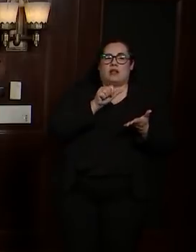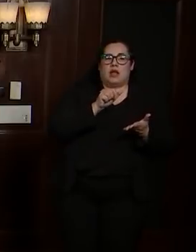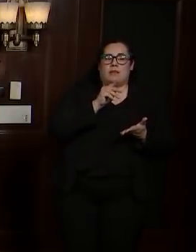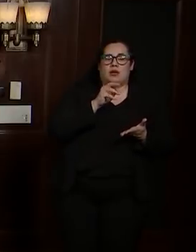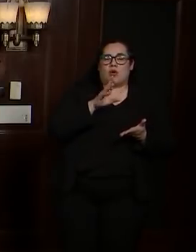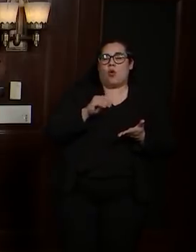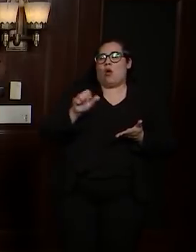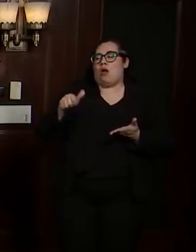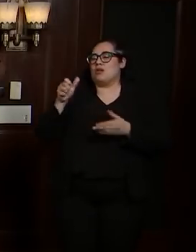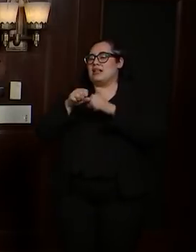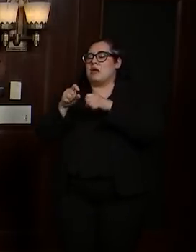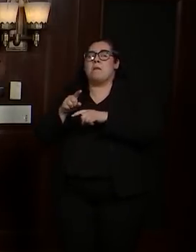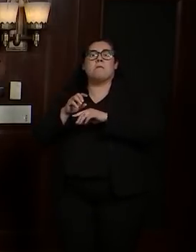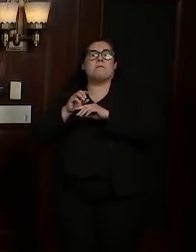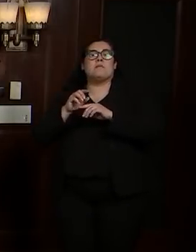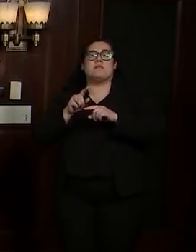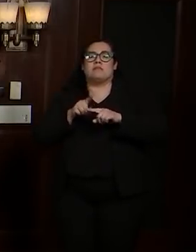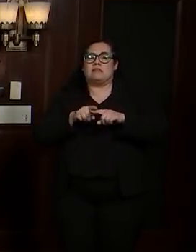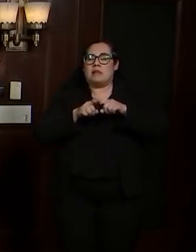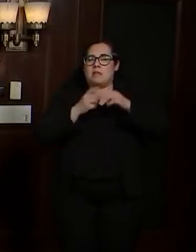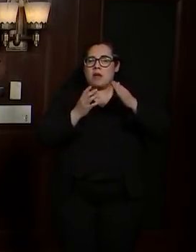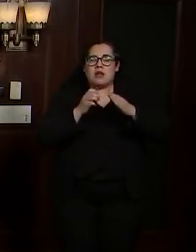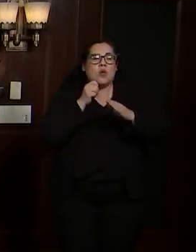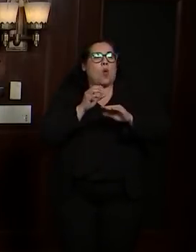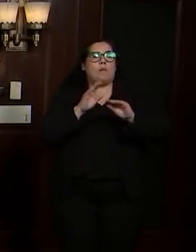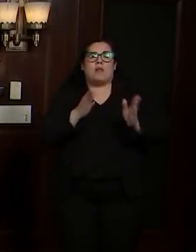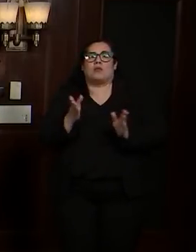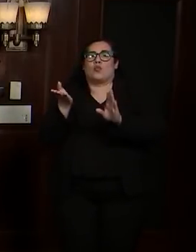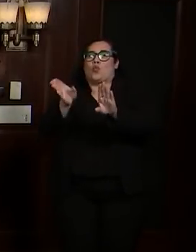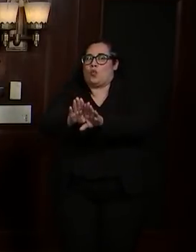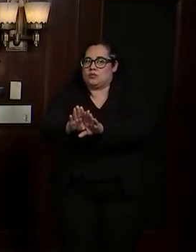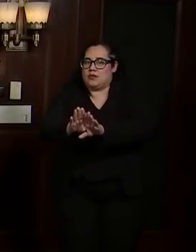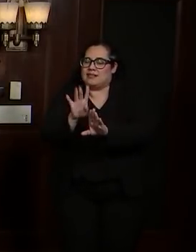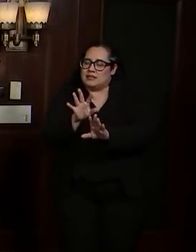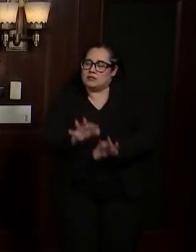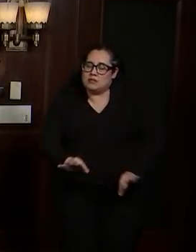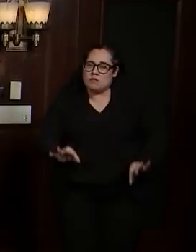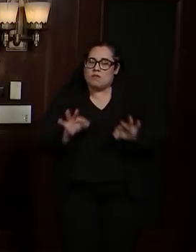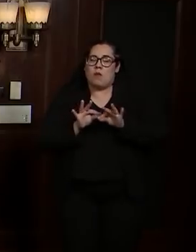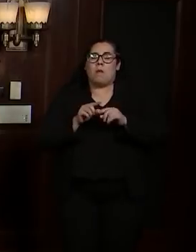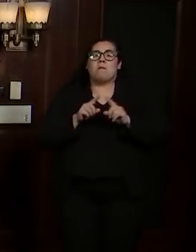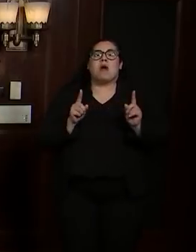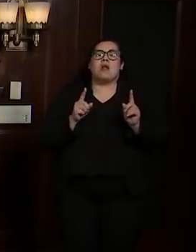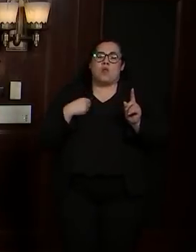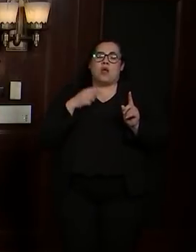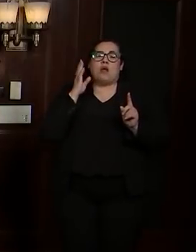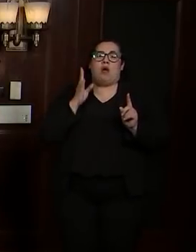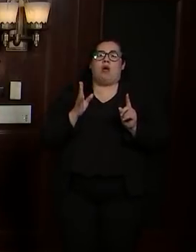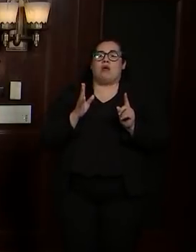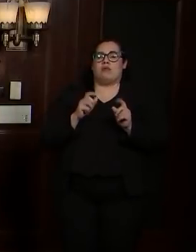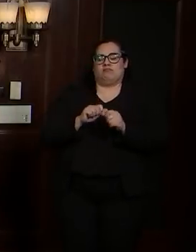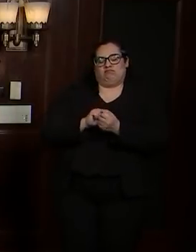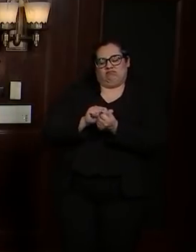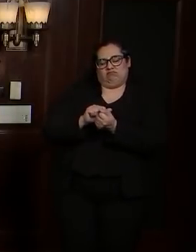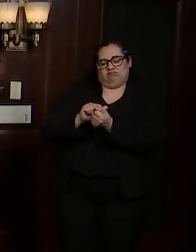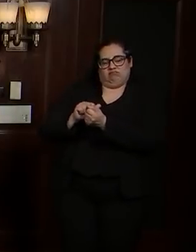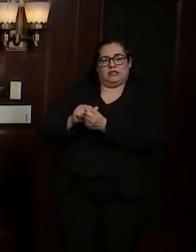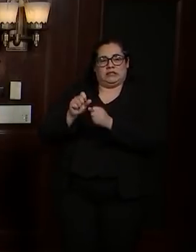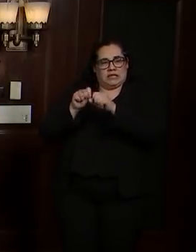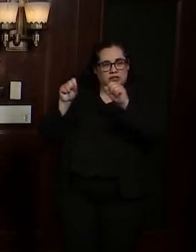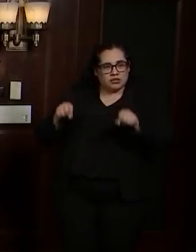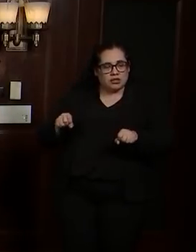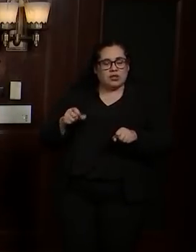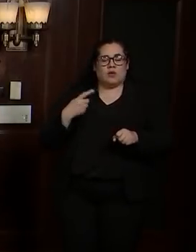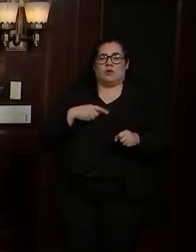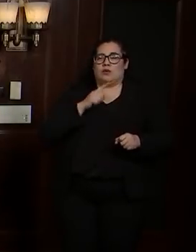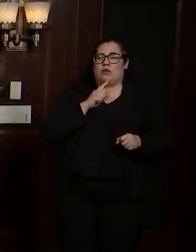y otros sistemas, pero no hay planes a cerrar. Este es crítico, pero estamos lavando las